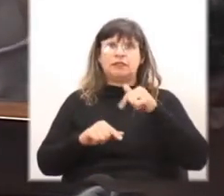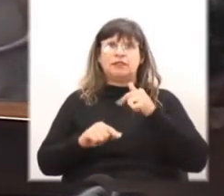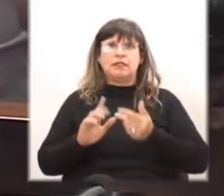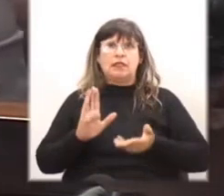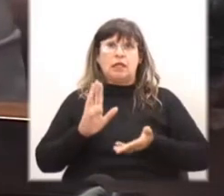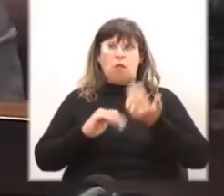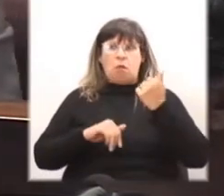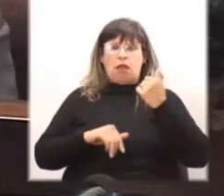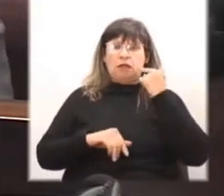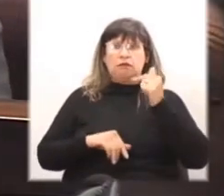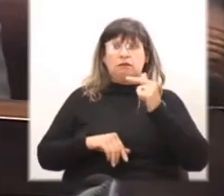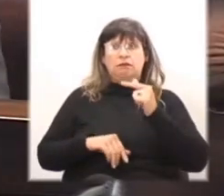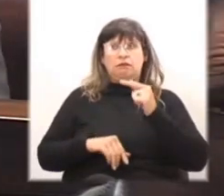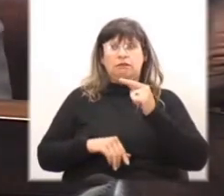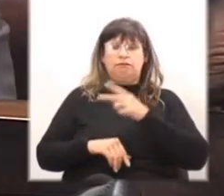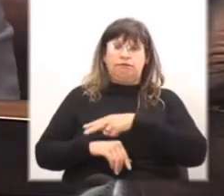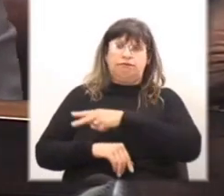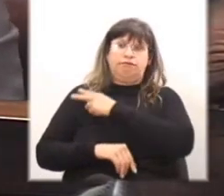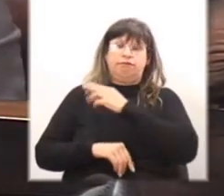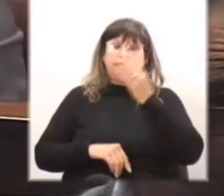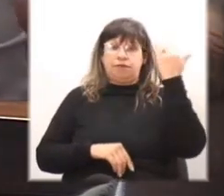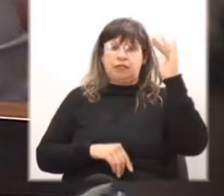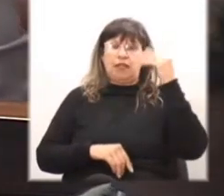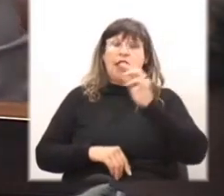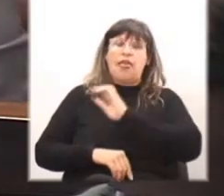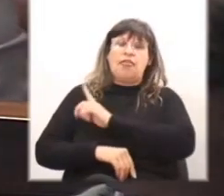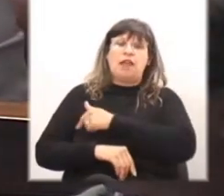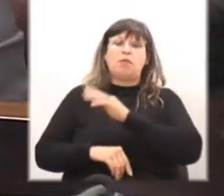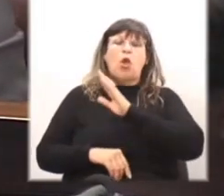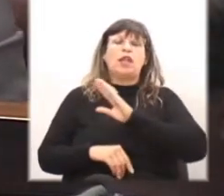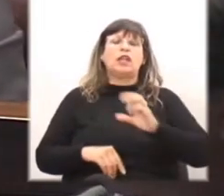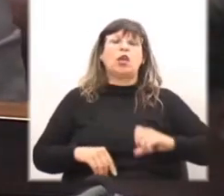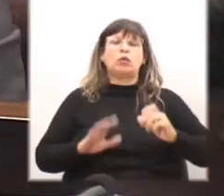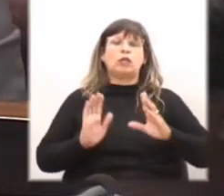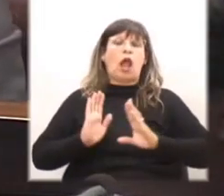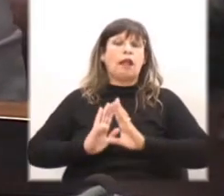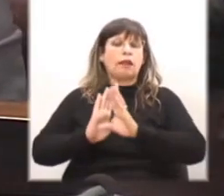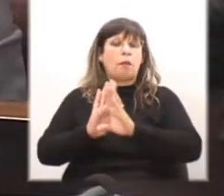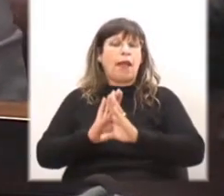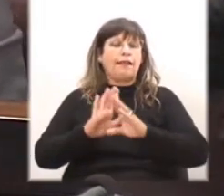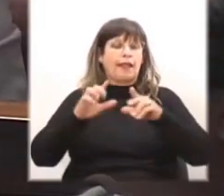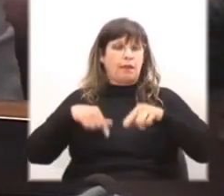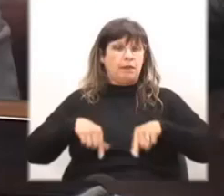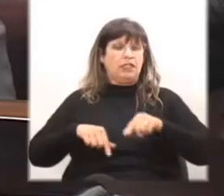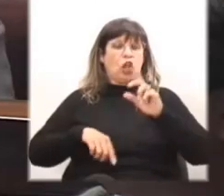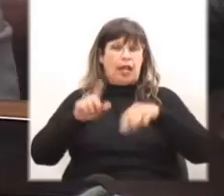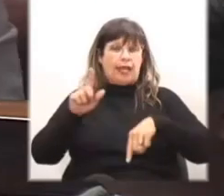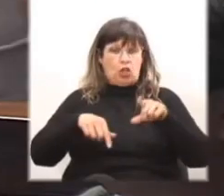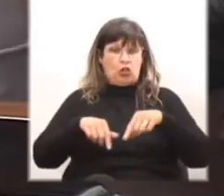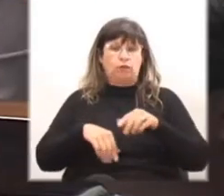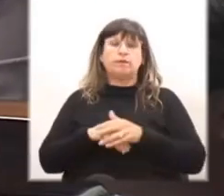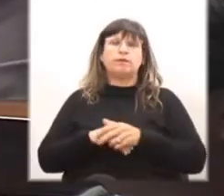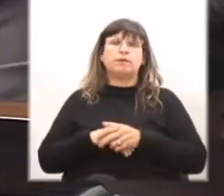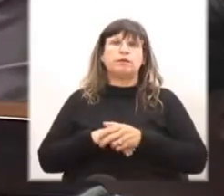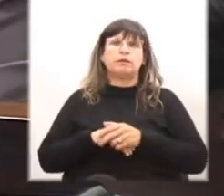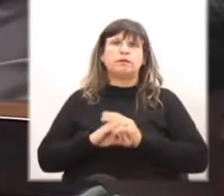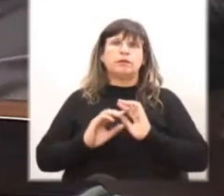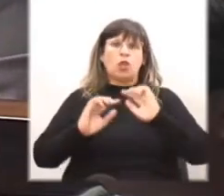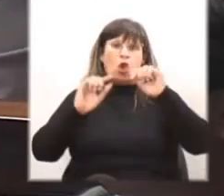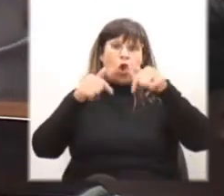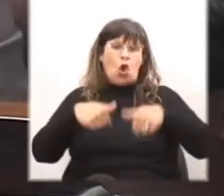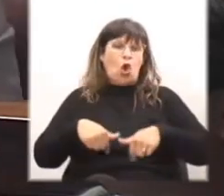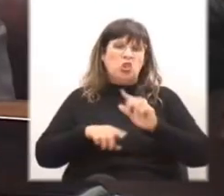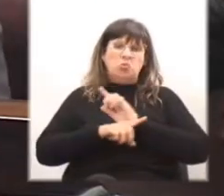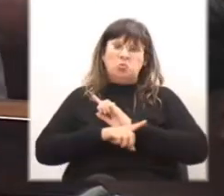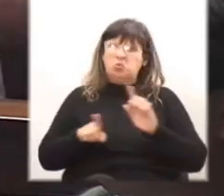más altos dirigentes y autoridades del Poder Ejecutivo a respaldar a los ministros y a la gestión. Hoy no